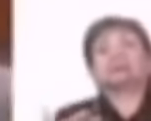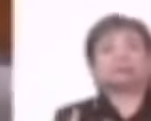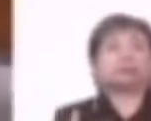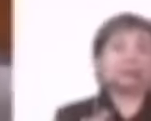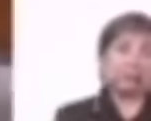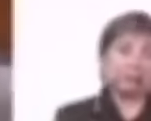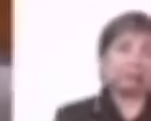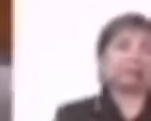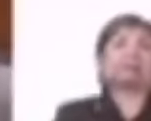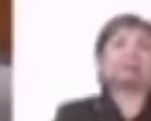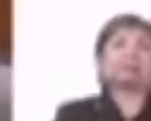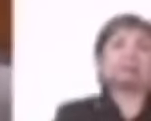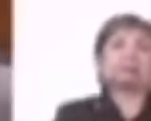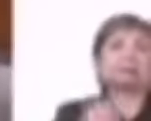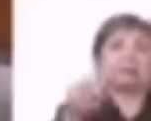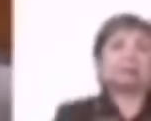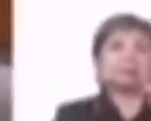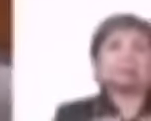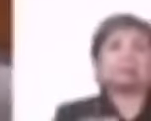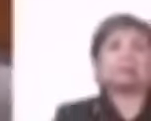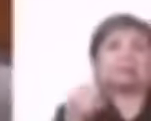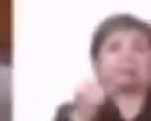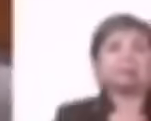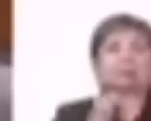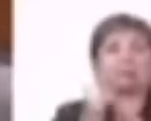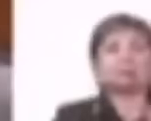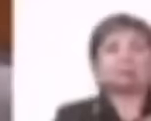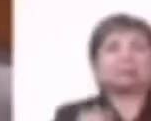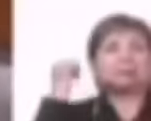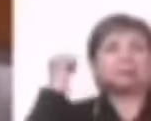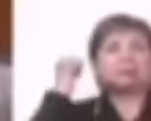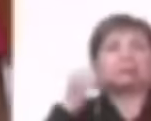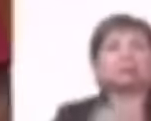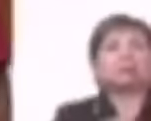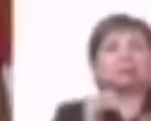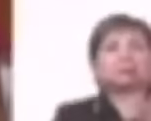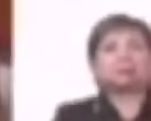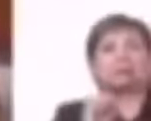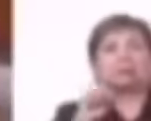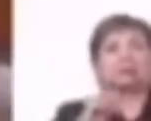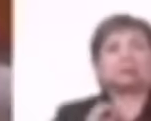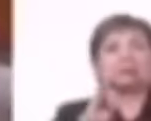sigamos perteneciendo a una Corte Interamericana de los Derechos Humanos, al Pacto de San José,